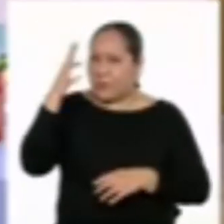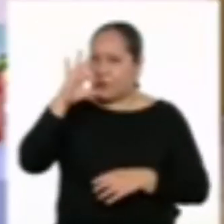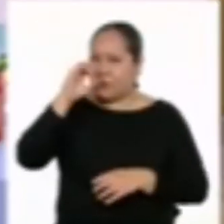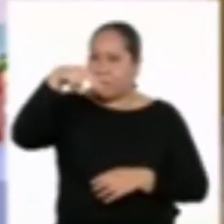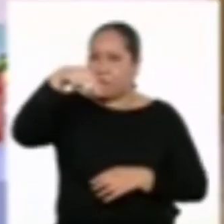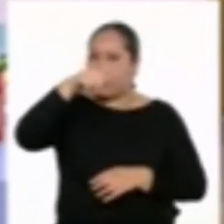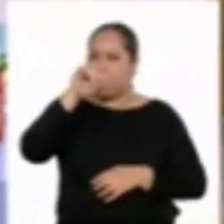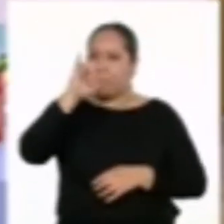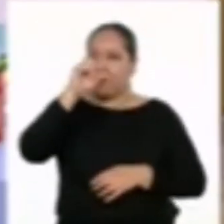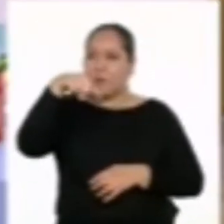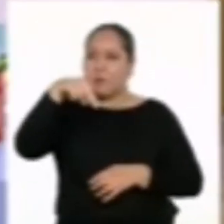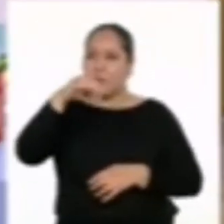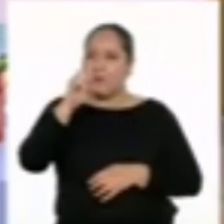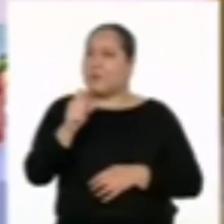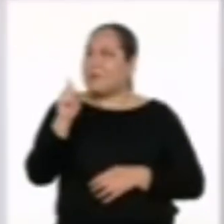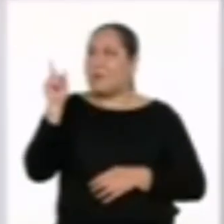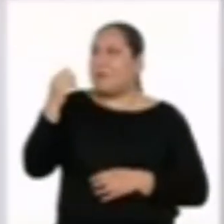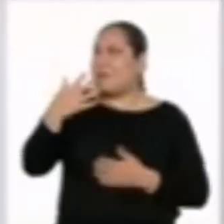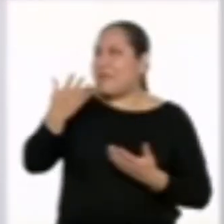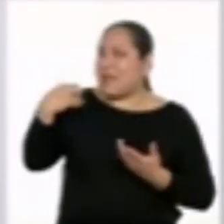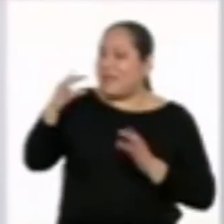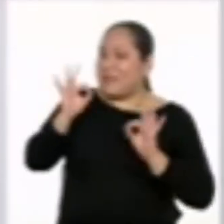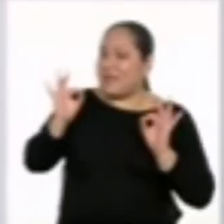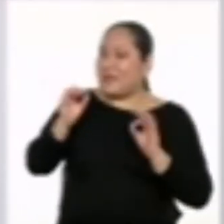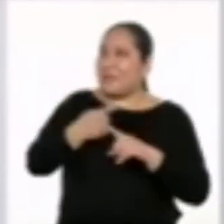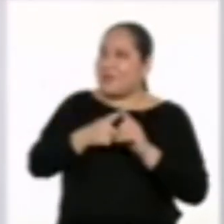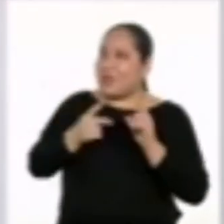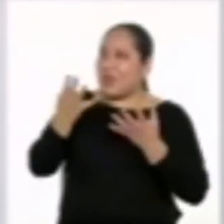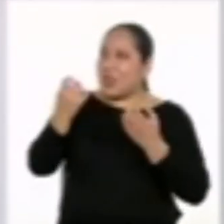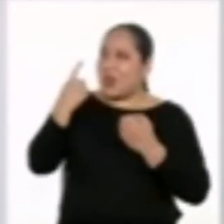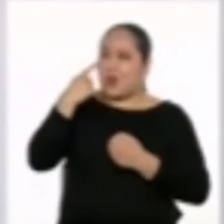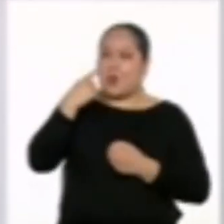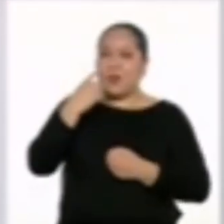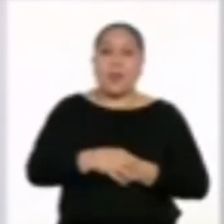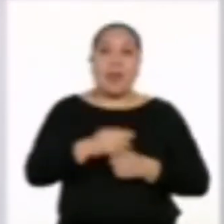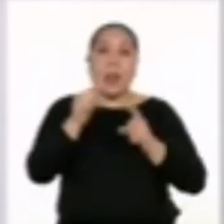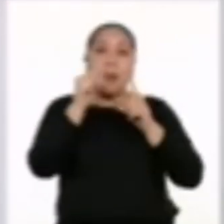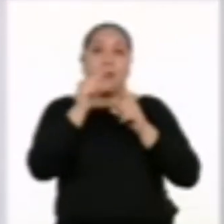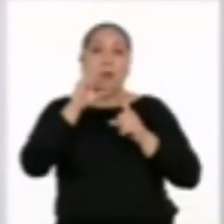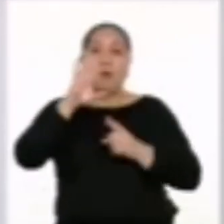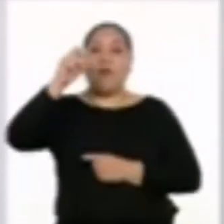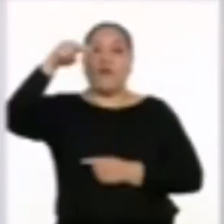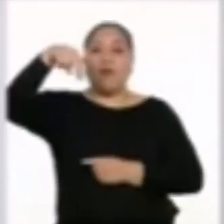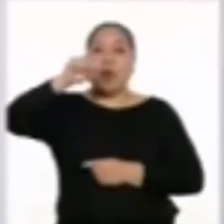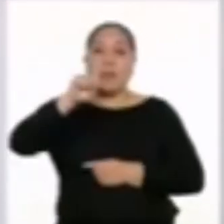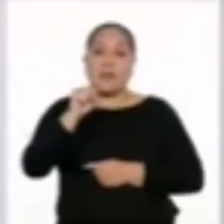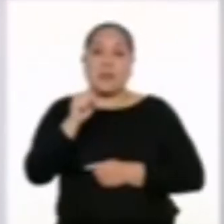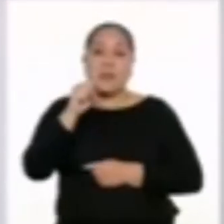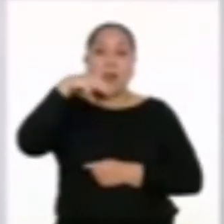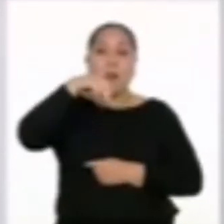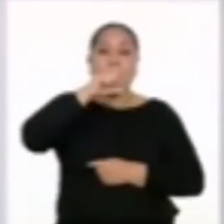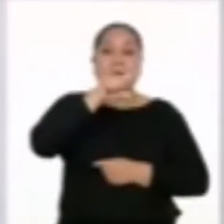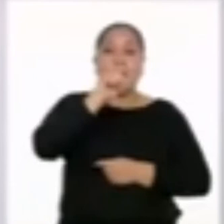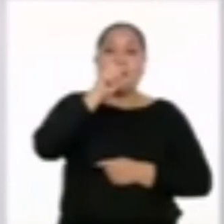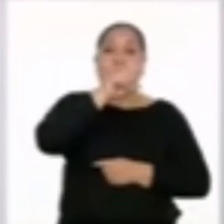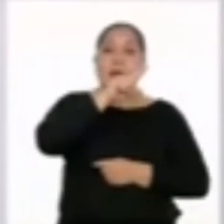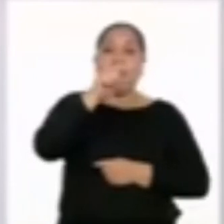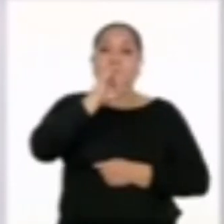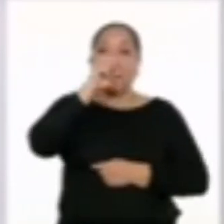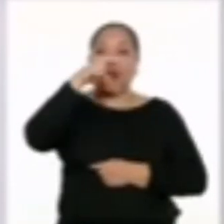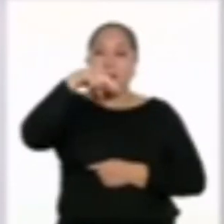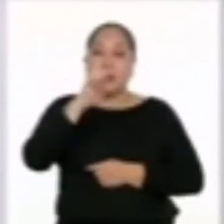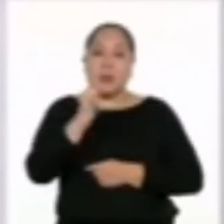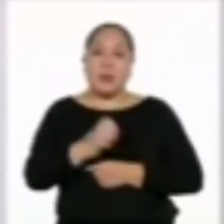No, y en realidad quisiera conocerlo. La palabra viene de la abreviatura de fans, magazine, que en